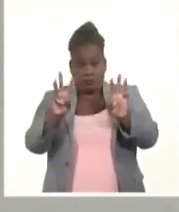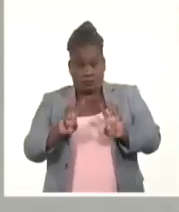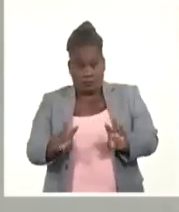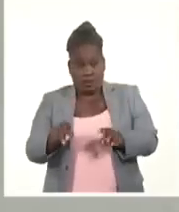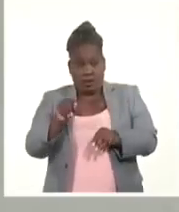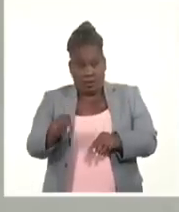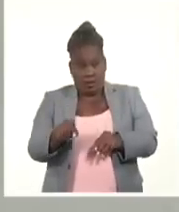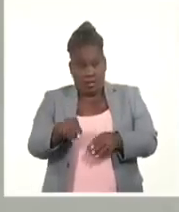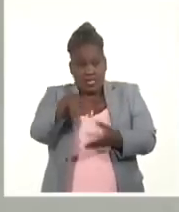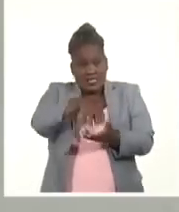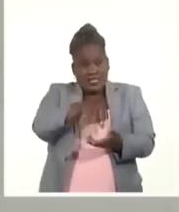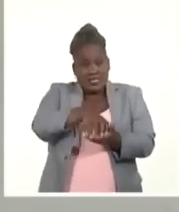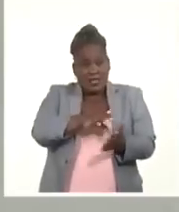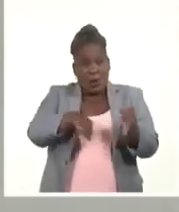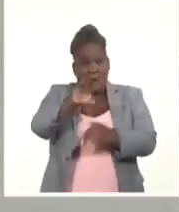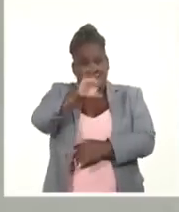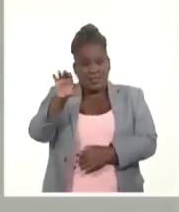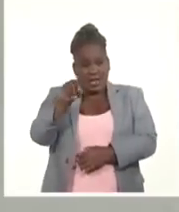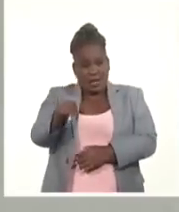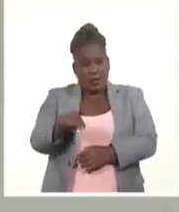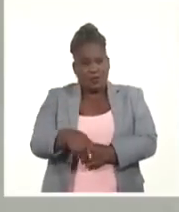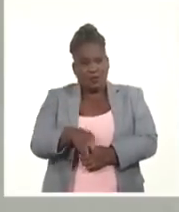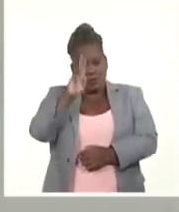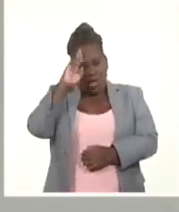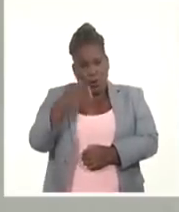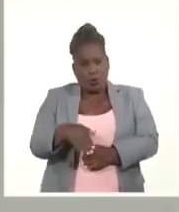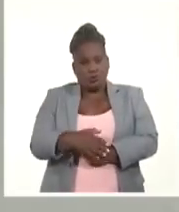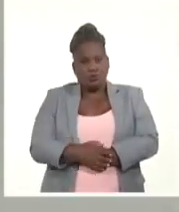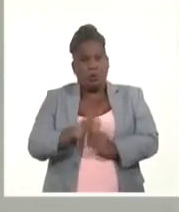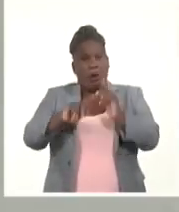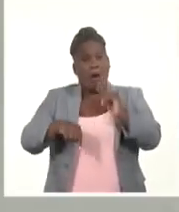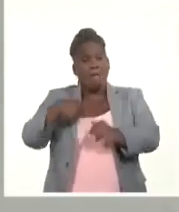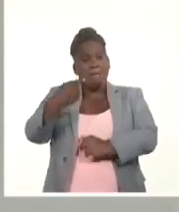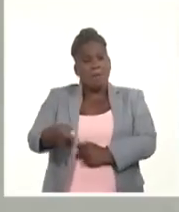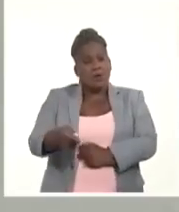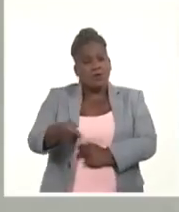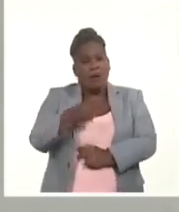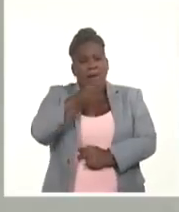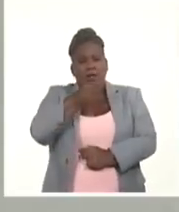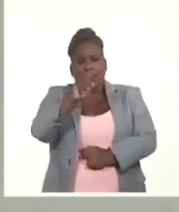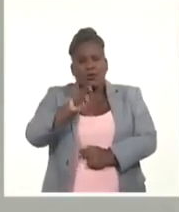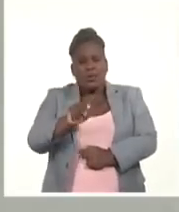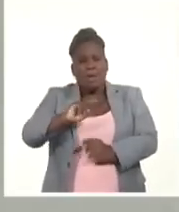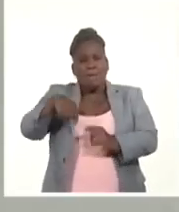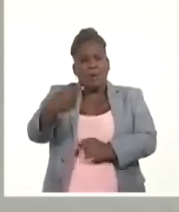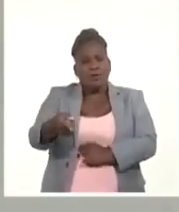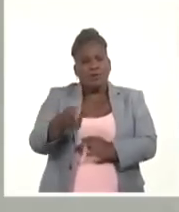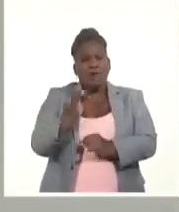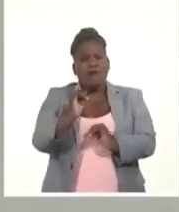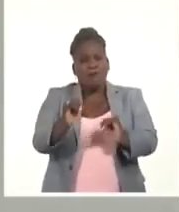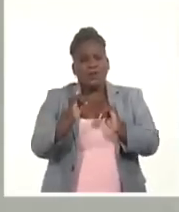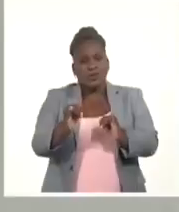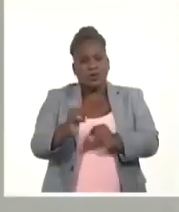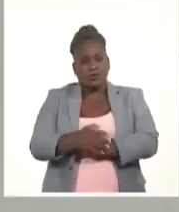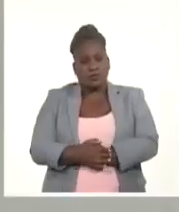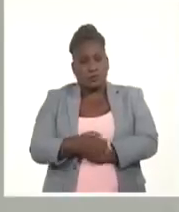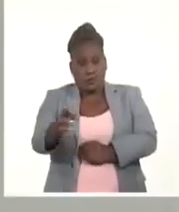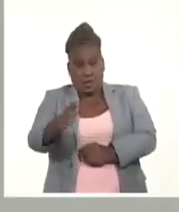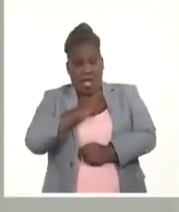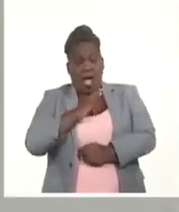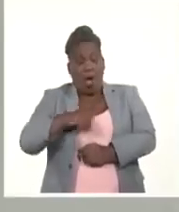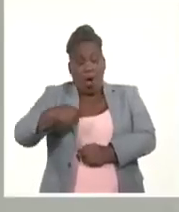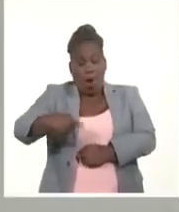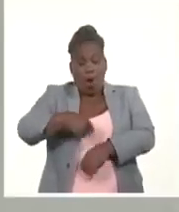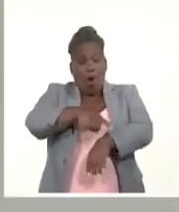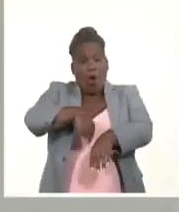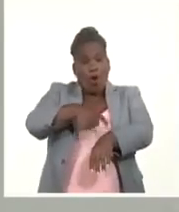Pública. ¿Una próxima actualización de la información, doctor? En las próximas horas estaremos actualizando sobre todo